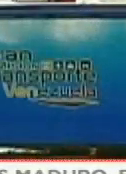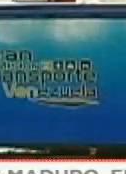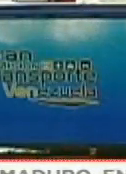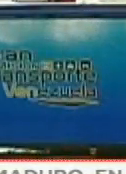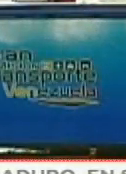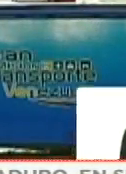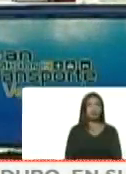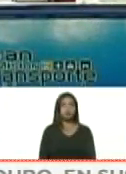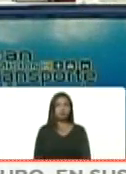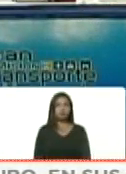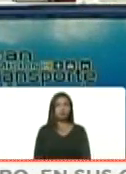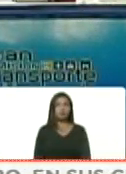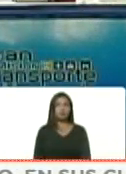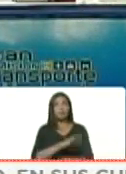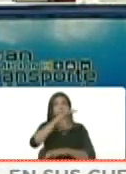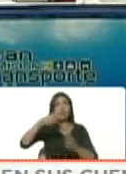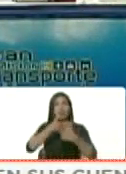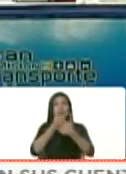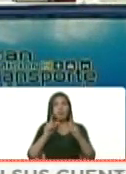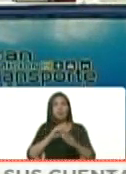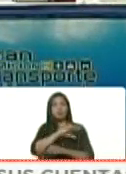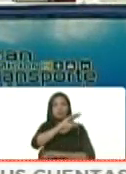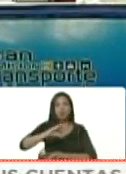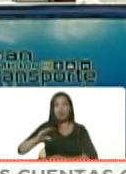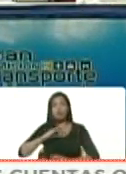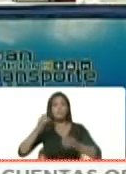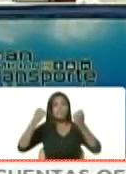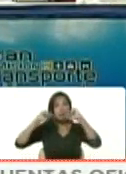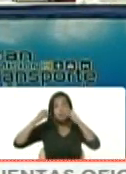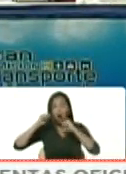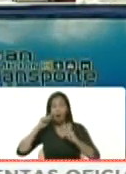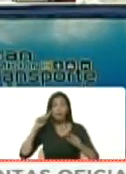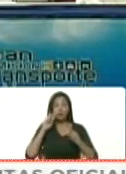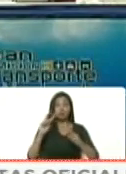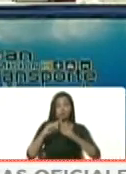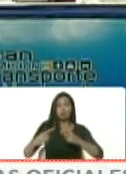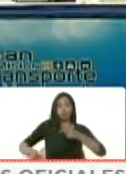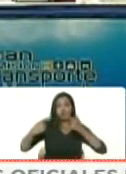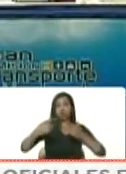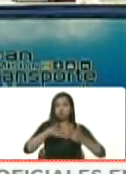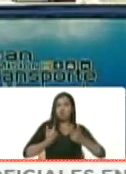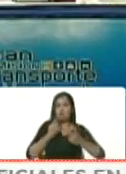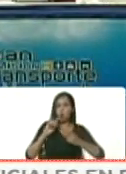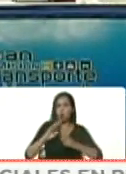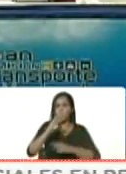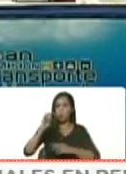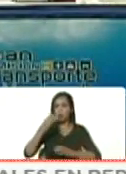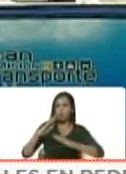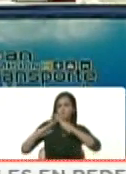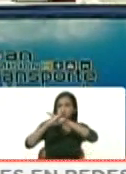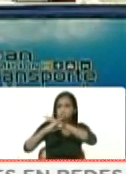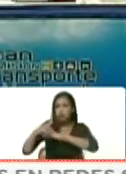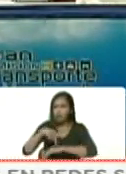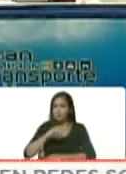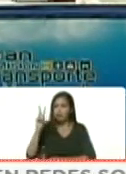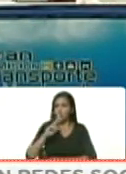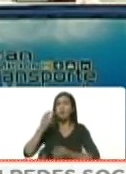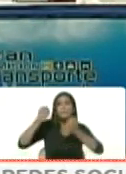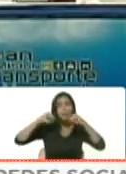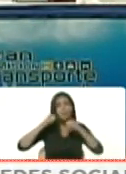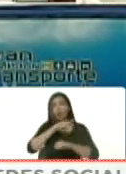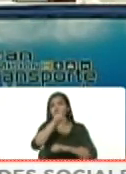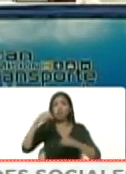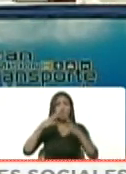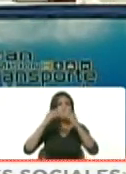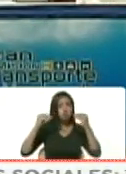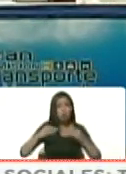Mares libres del Caribe, preparaos para una batalla si pretenden una cuarentena contra Venezuela. Preparaos,